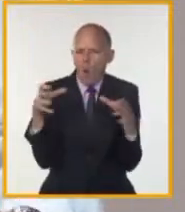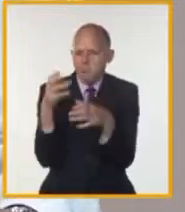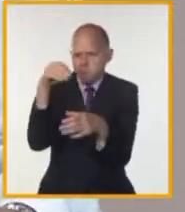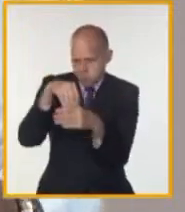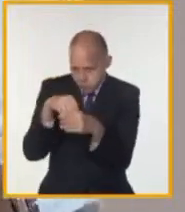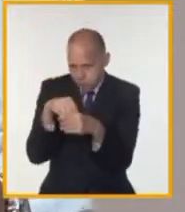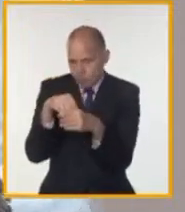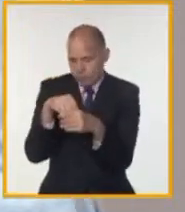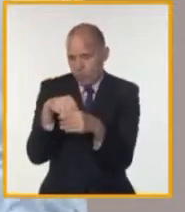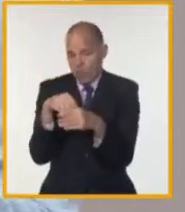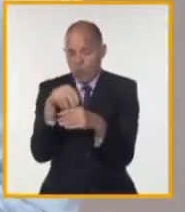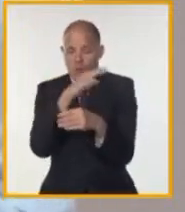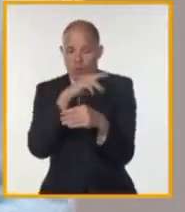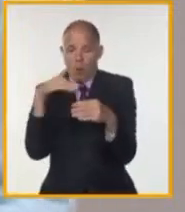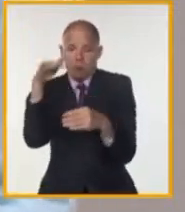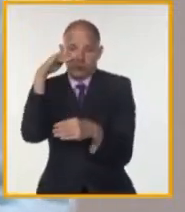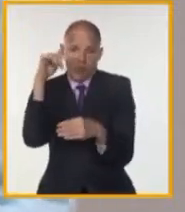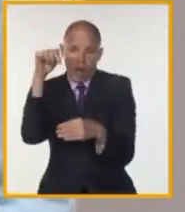nosotros